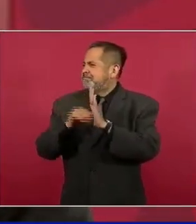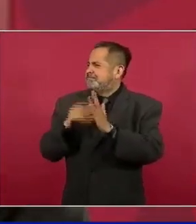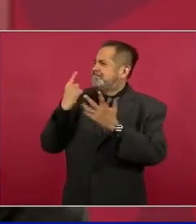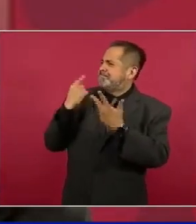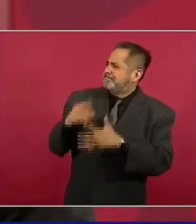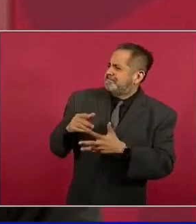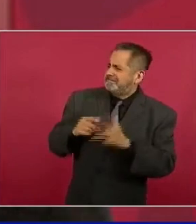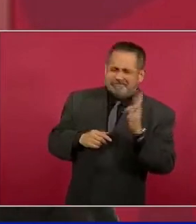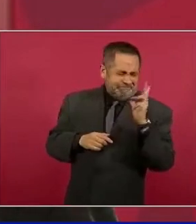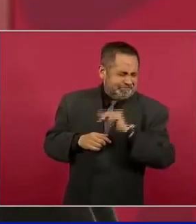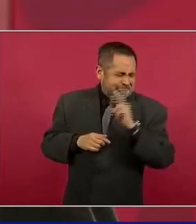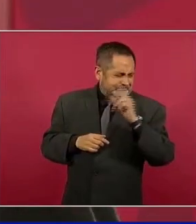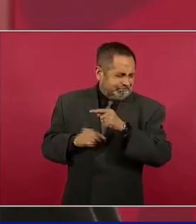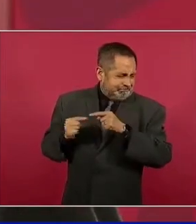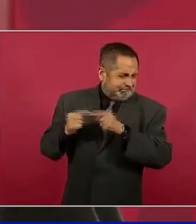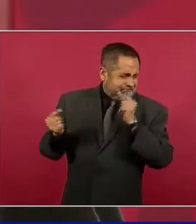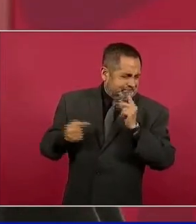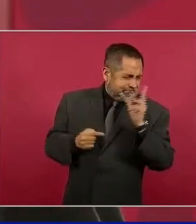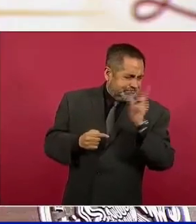en contra.